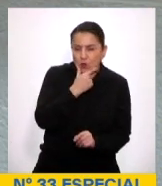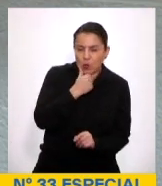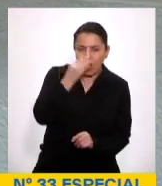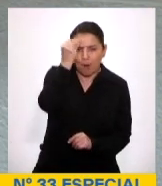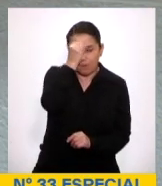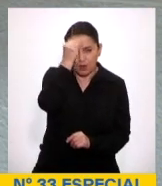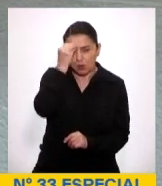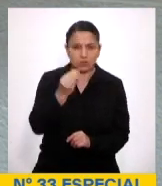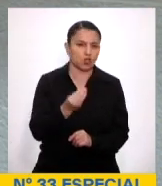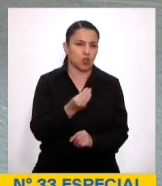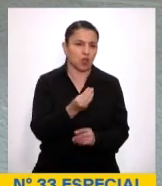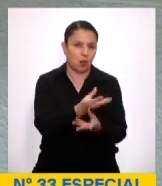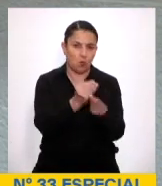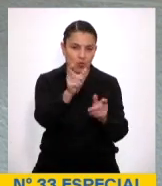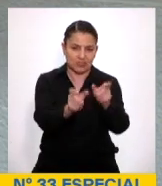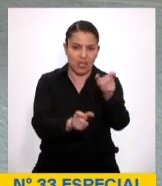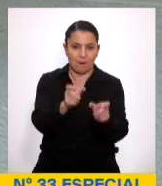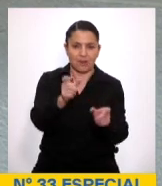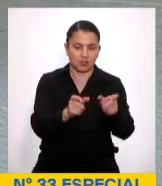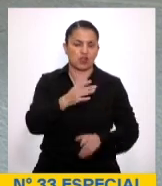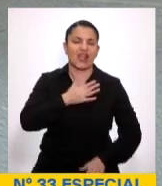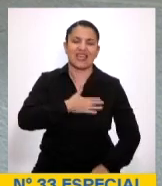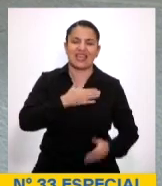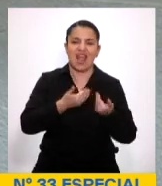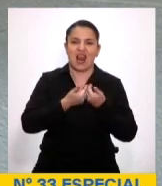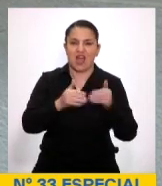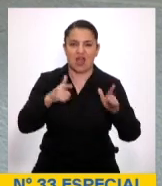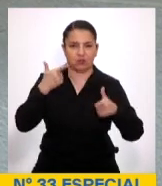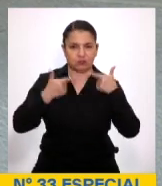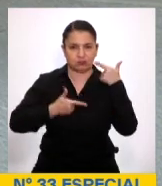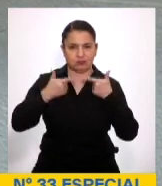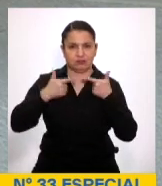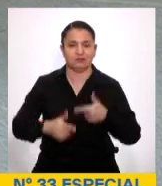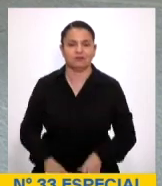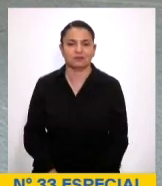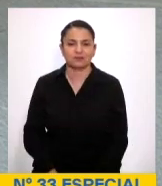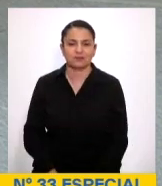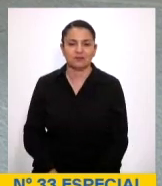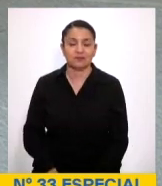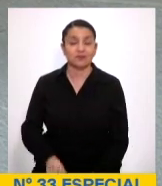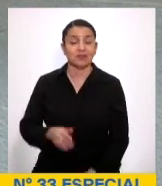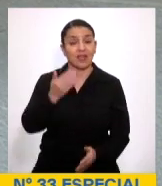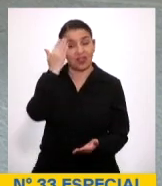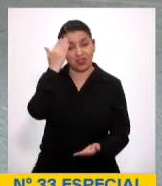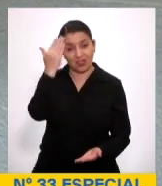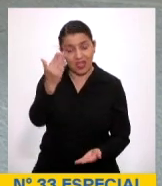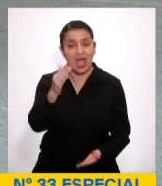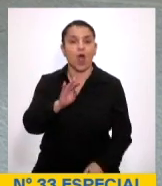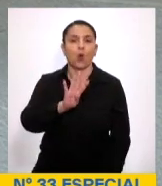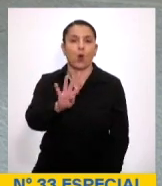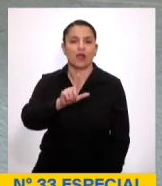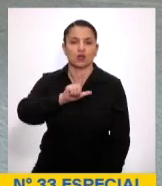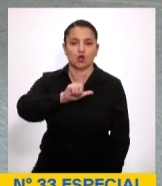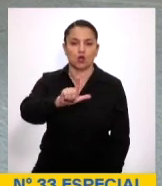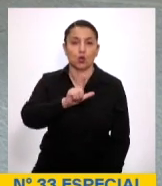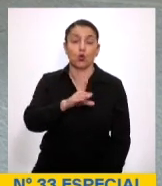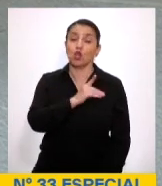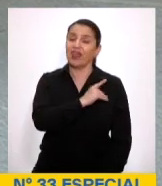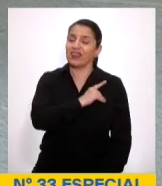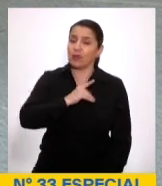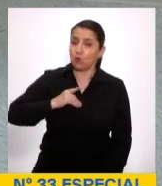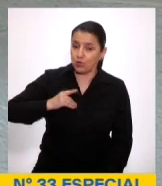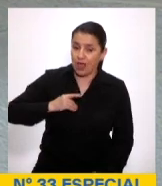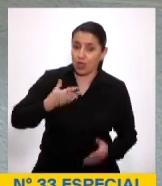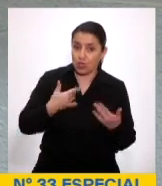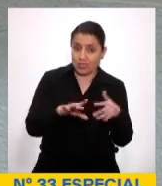vecinos más arrojados y sediento de libertad política ese día 4 de julio se reunieron los diputados recién electos